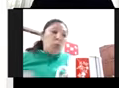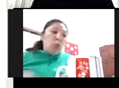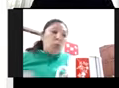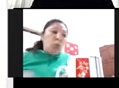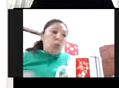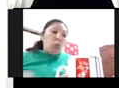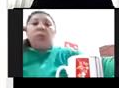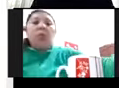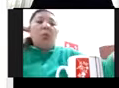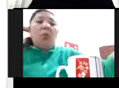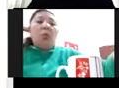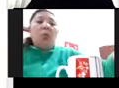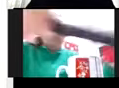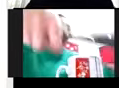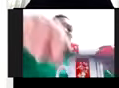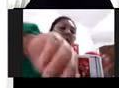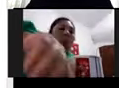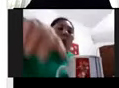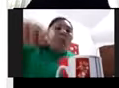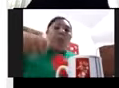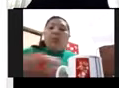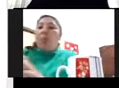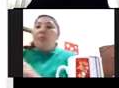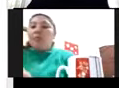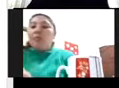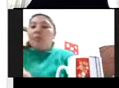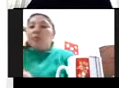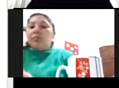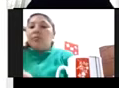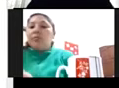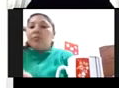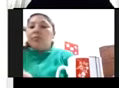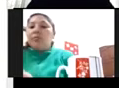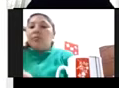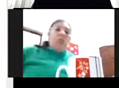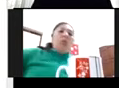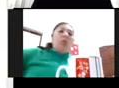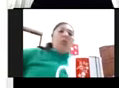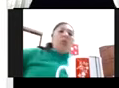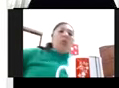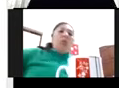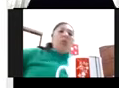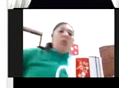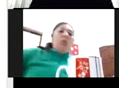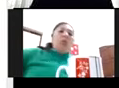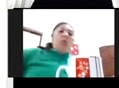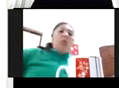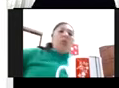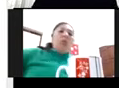al precio, a las condiciones de pago, al plazo, a la entrega, a las cuestiones sustanciales que puede tener una